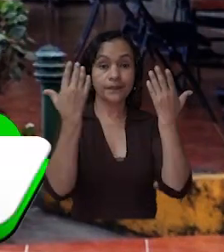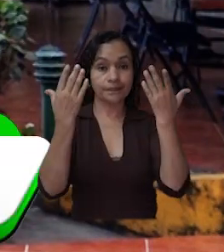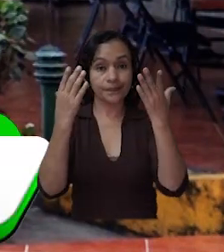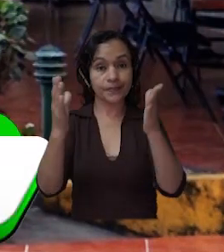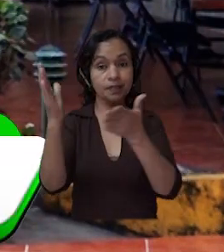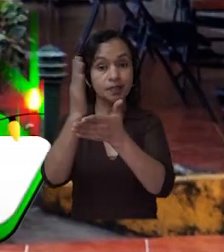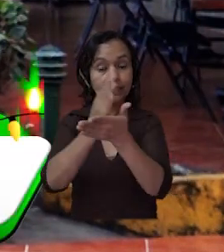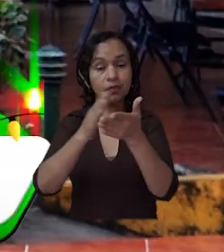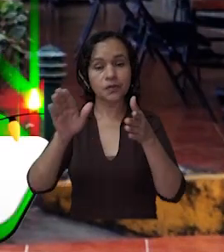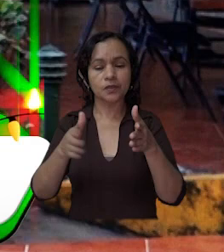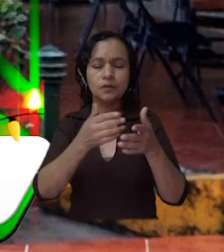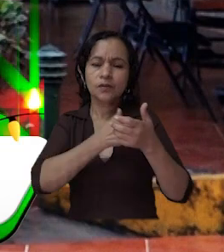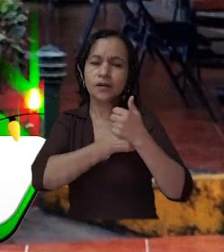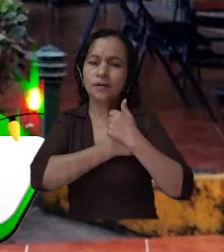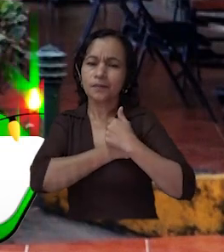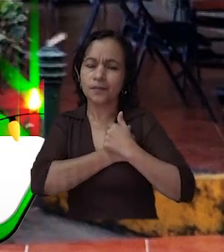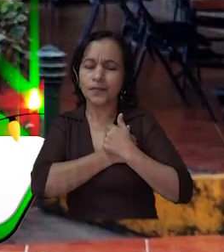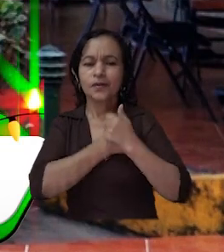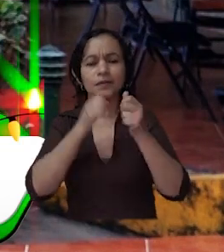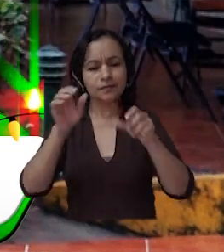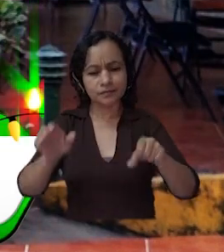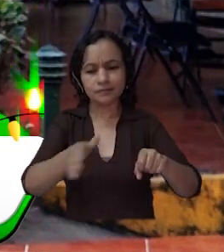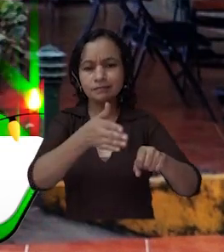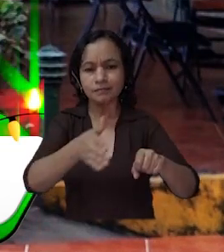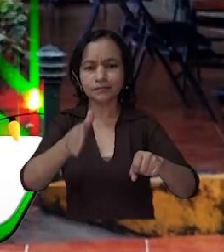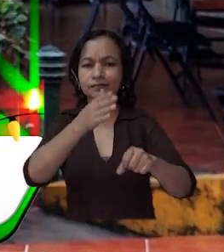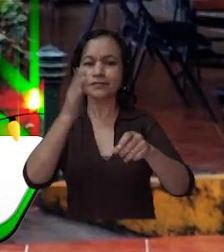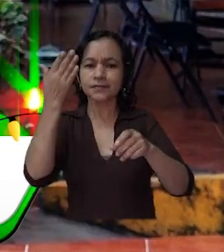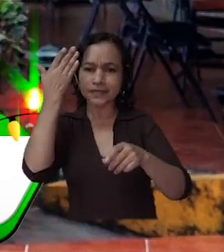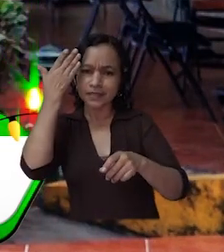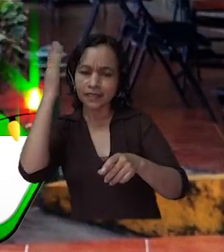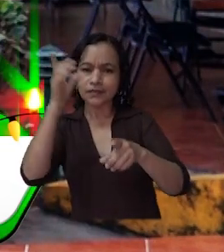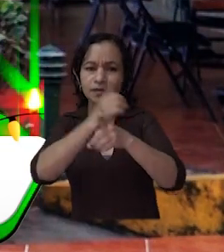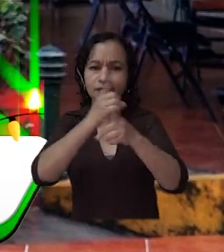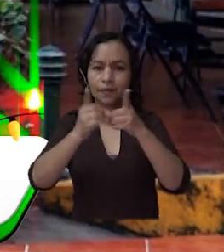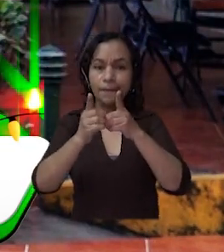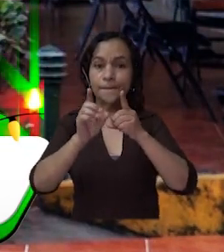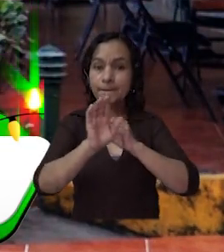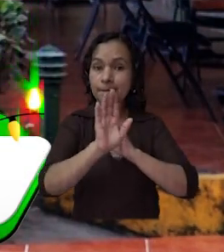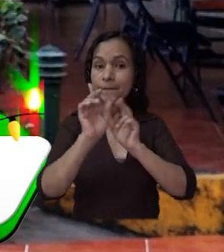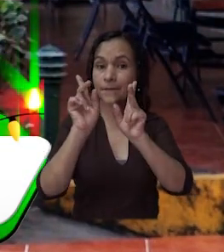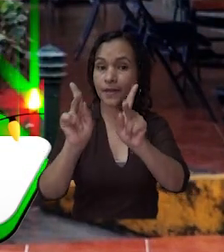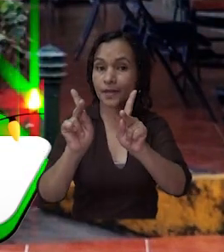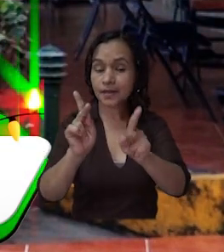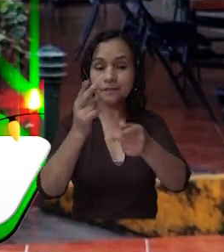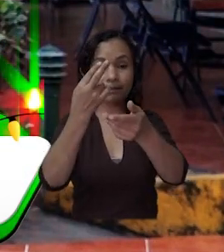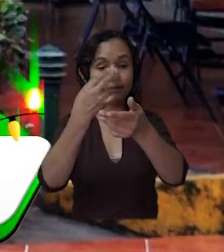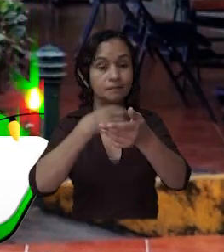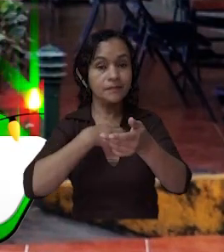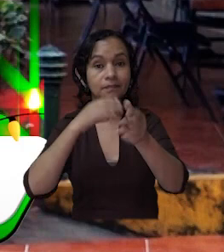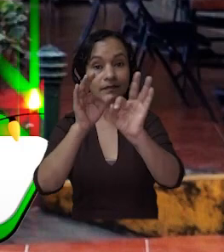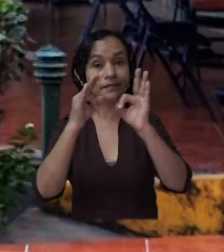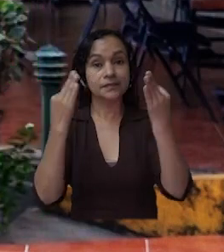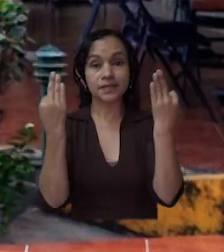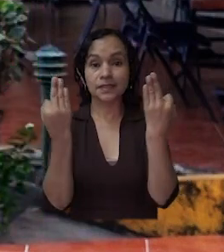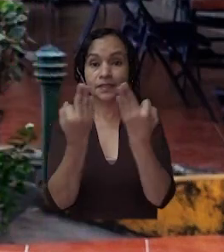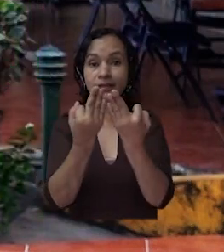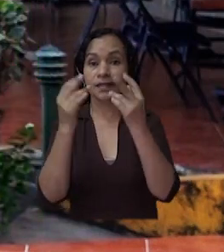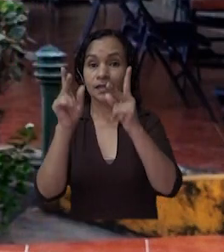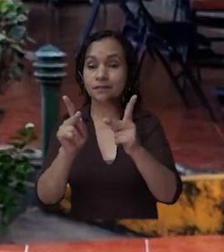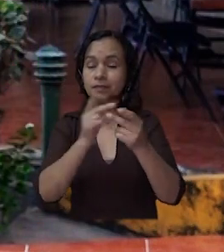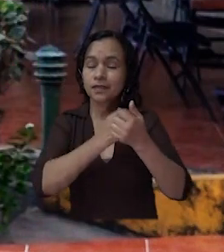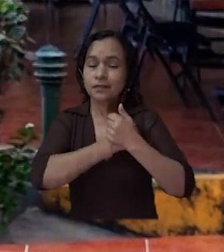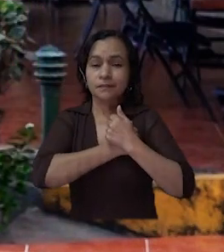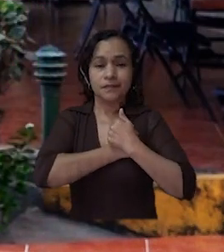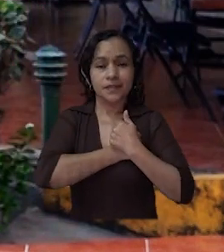hay que cocinar con mucho cariño, con mucho amor, saber que lo que estás haciendo es para tu gente, para tu sangre, la gente que vos querés,